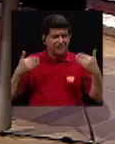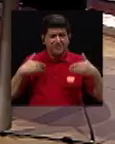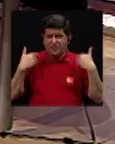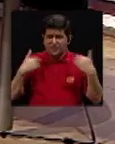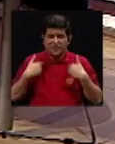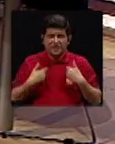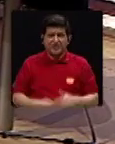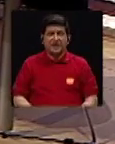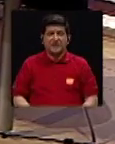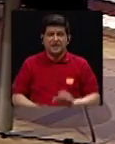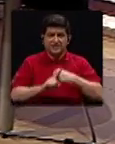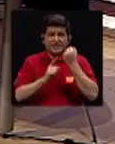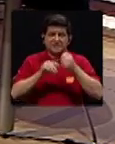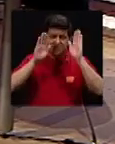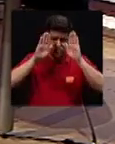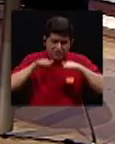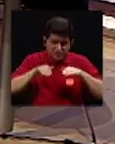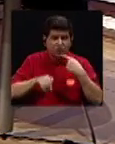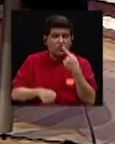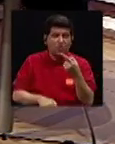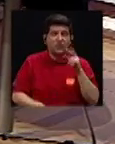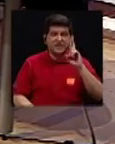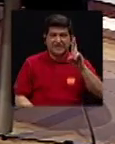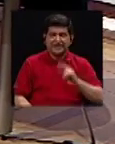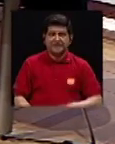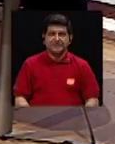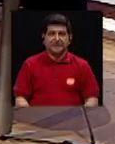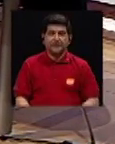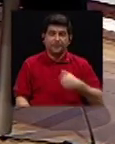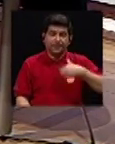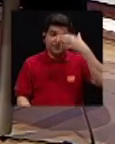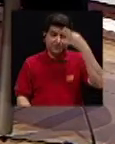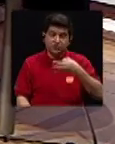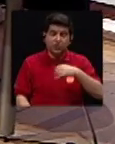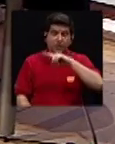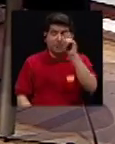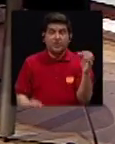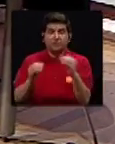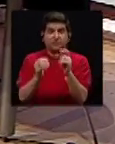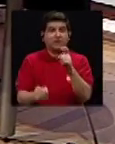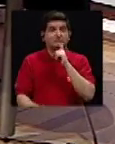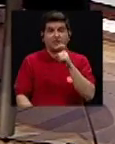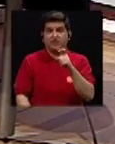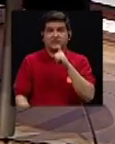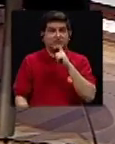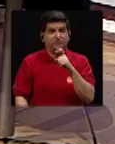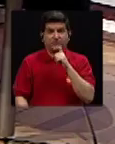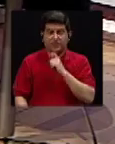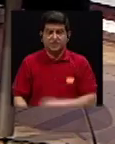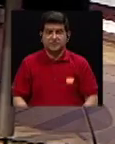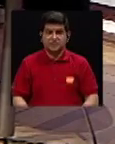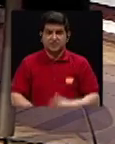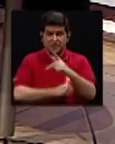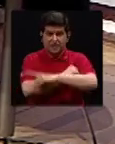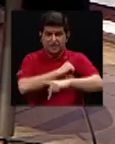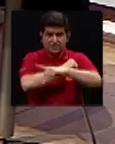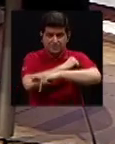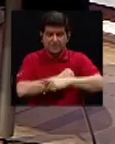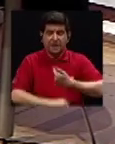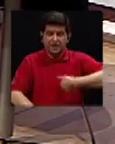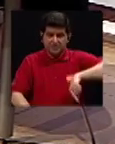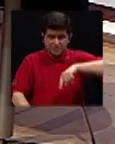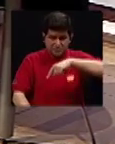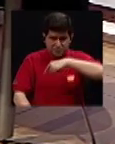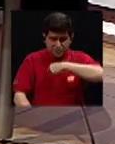niveles de crueldad de infelicidad de cabeza Baja como dice Rita Bueno yo creo que es una de las preguntas más difíciles sobre todo